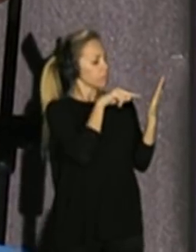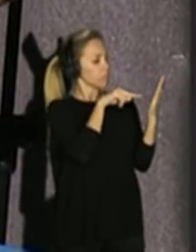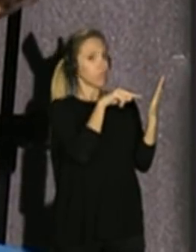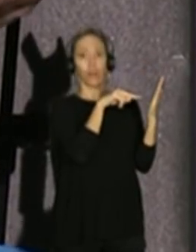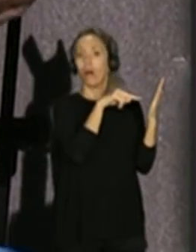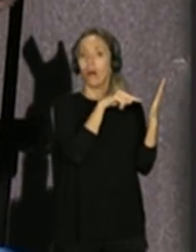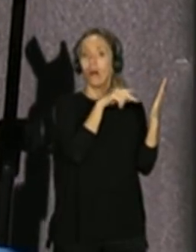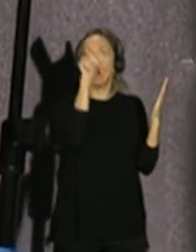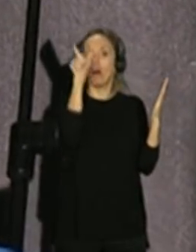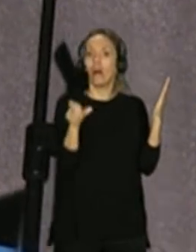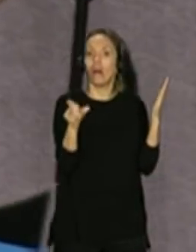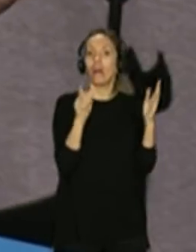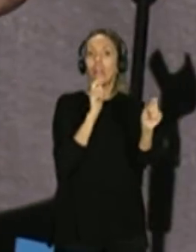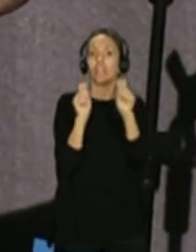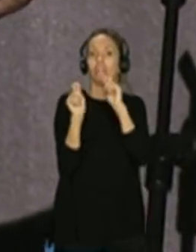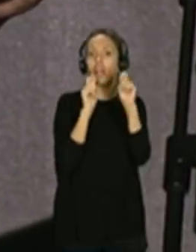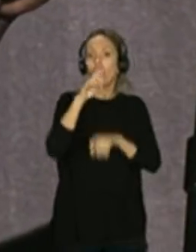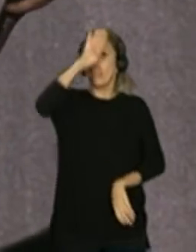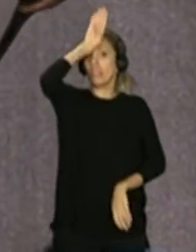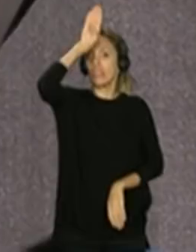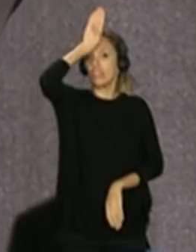Bolorino Armani.